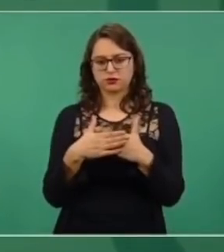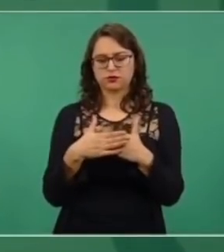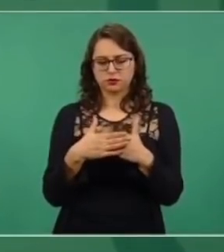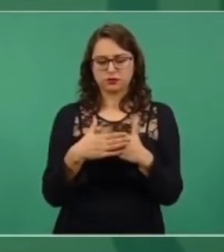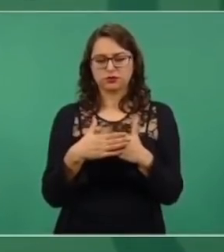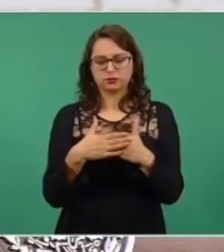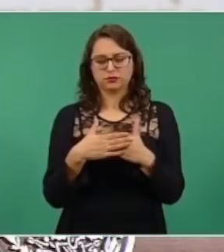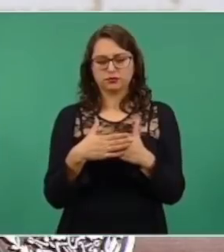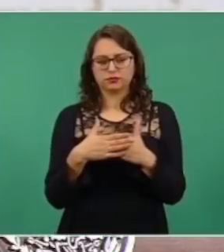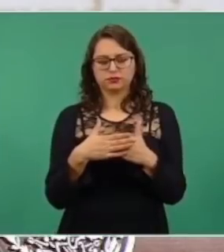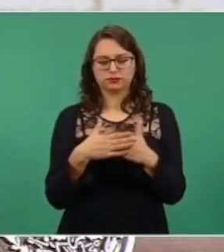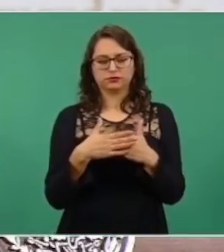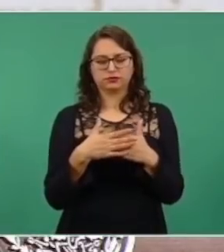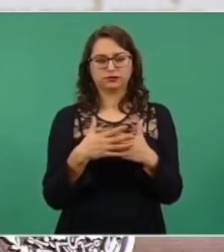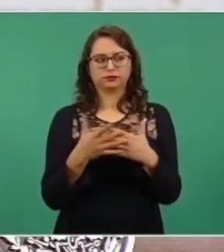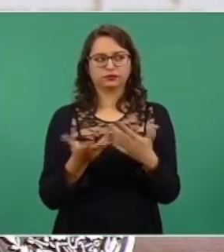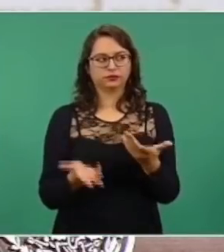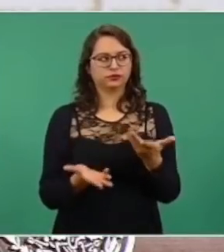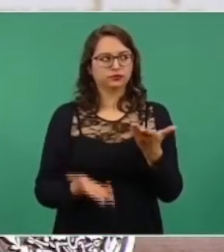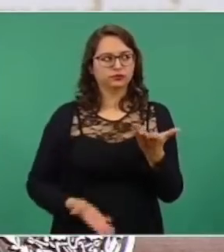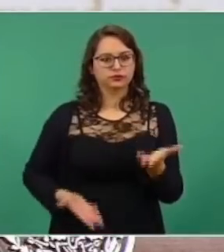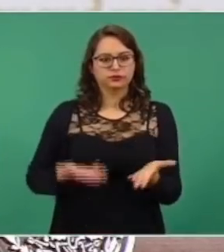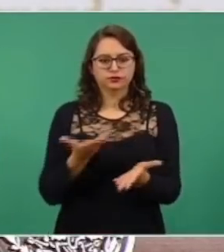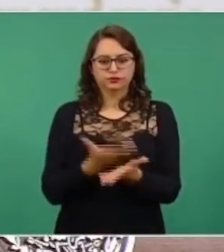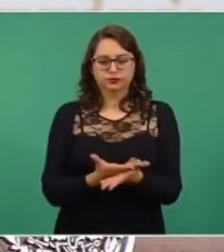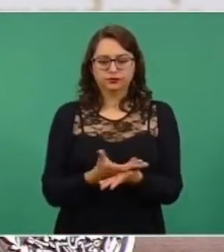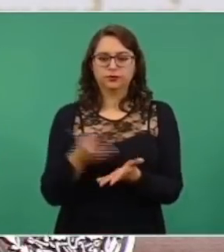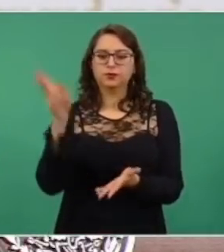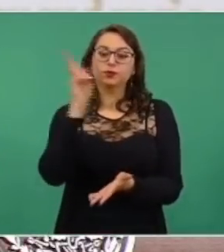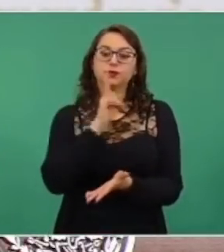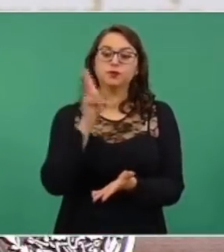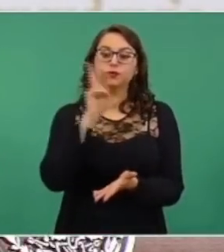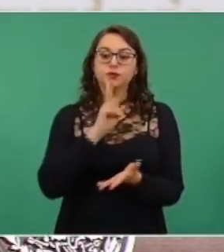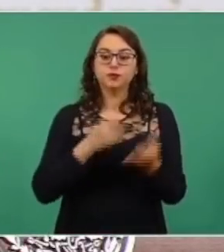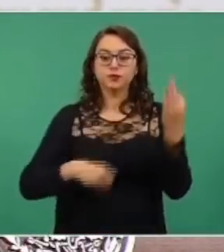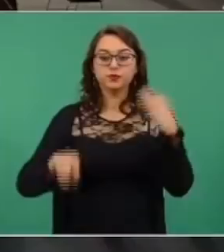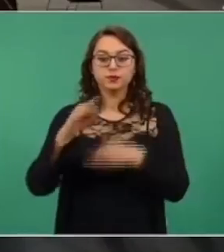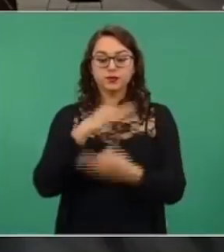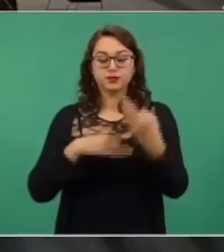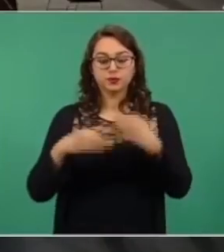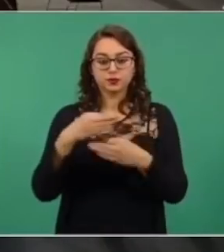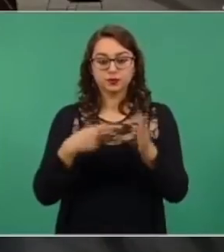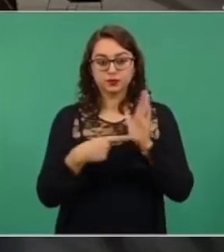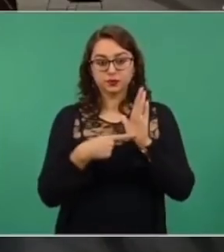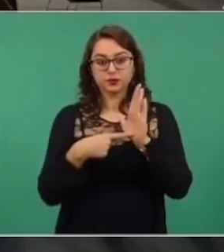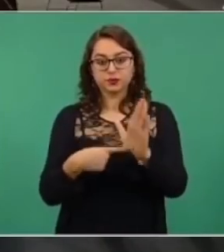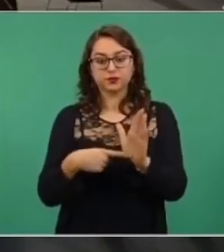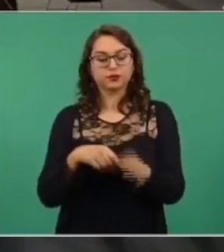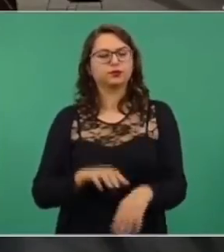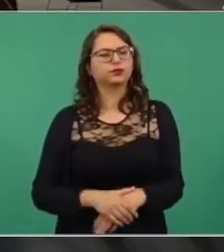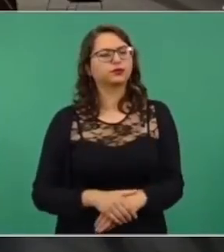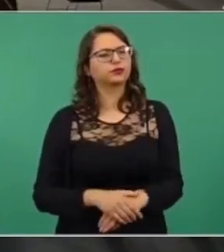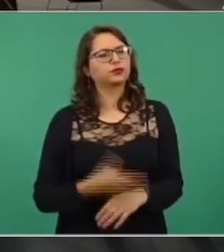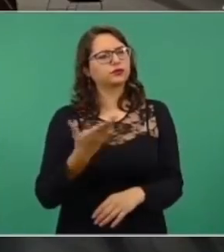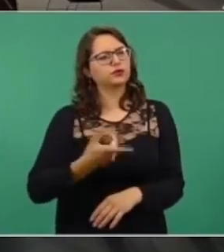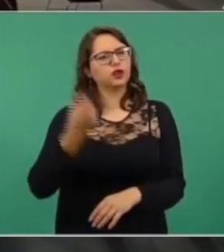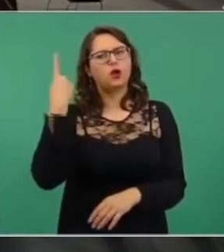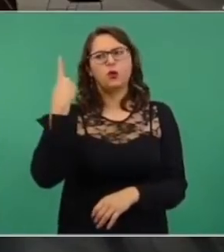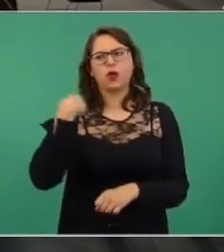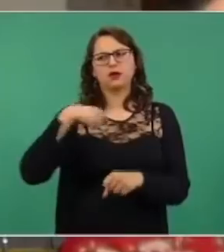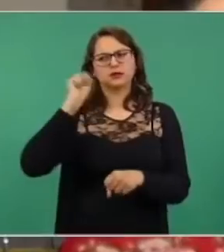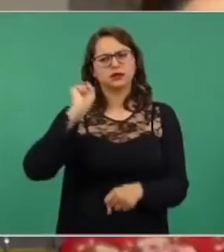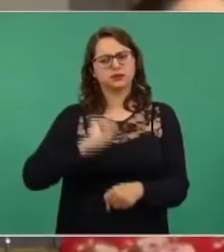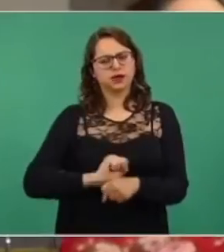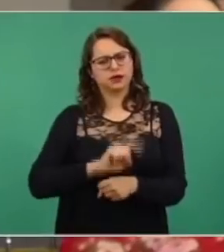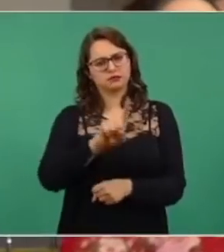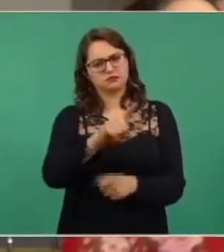elementos, presentar todas las pruebas. No, se tiende, usted dijo la semana pasada, si no mal recuerdo,